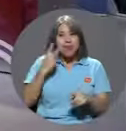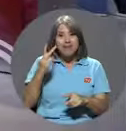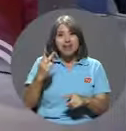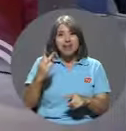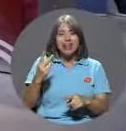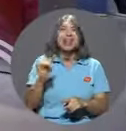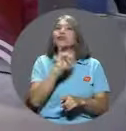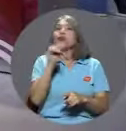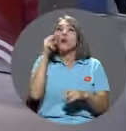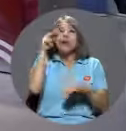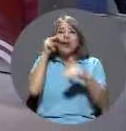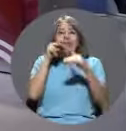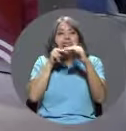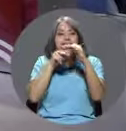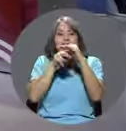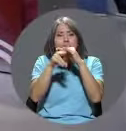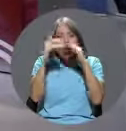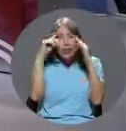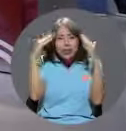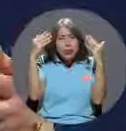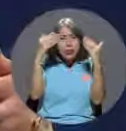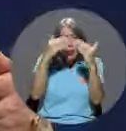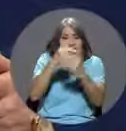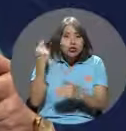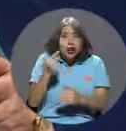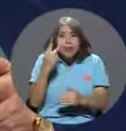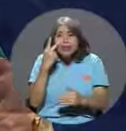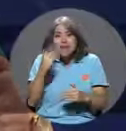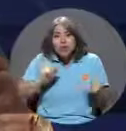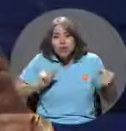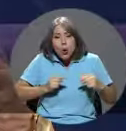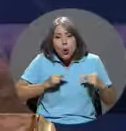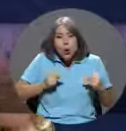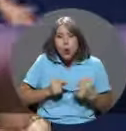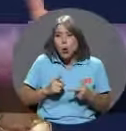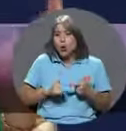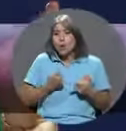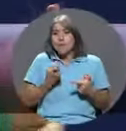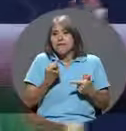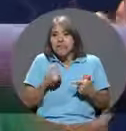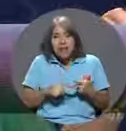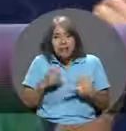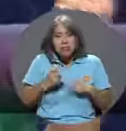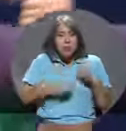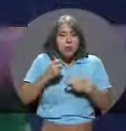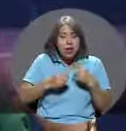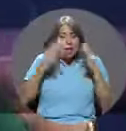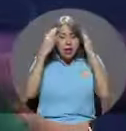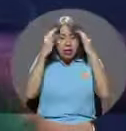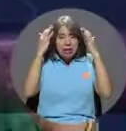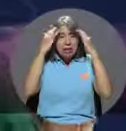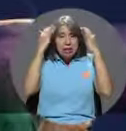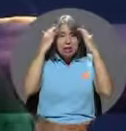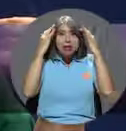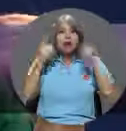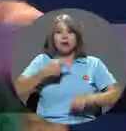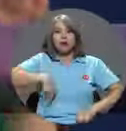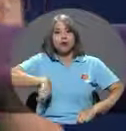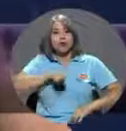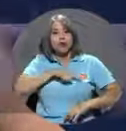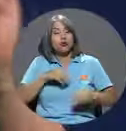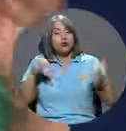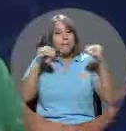atención está centrada en el dolor, en la carencia, en el problema, y nosotros tenemos otra visión mucho más amplia. Uh-huh.